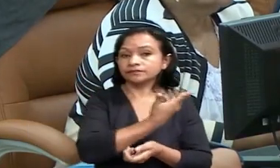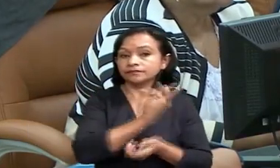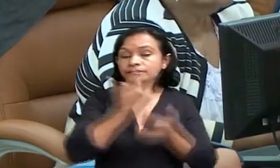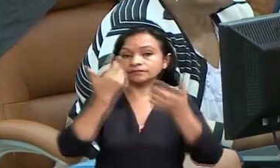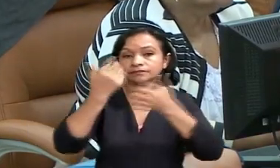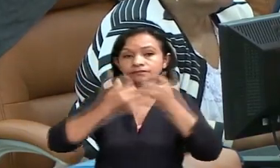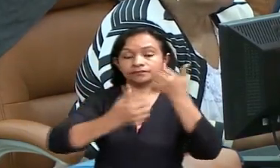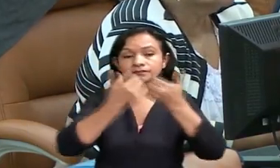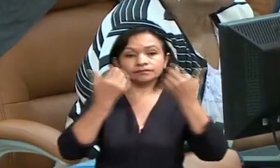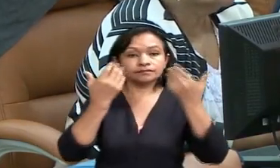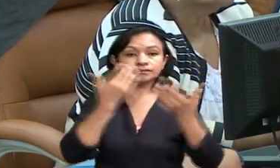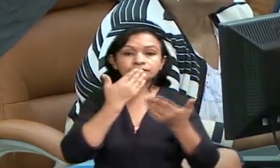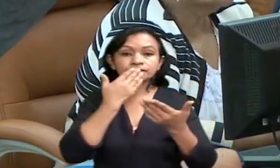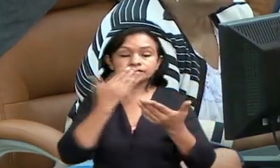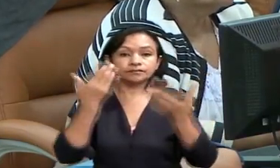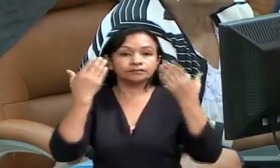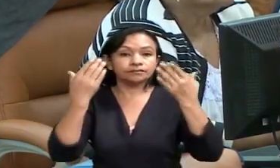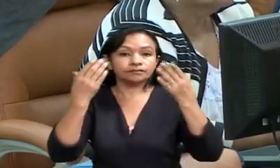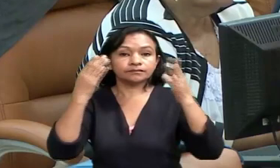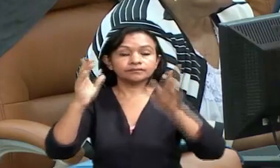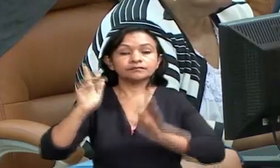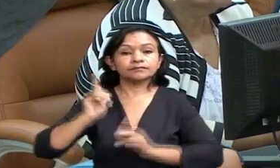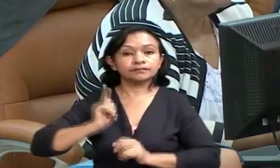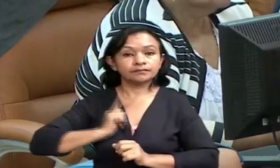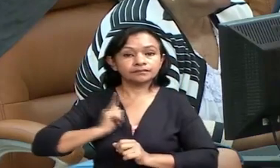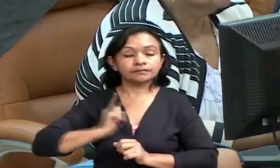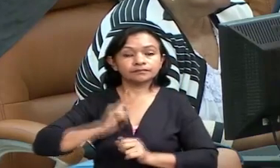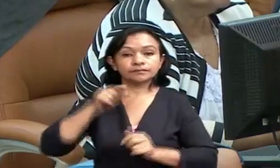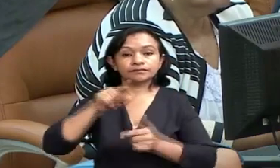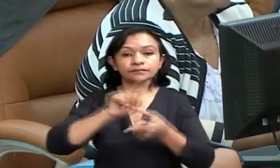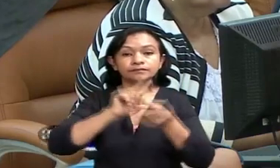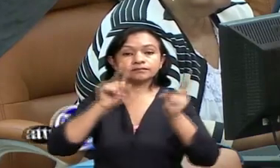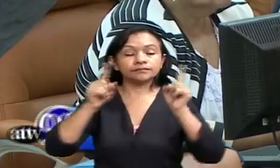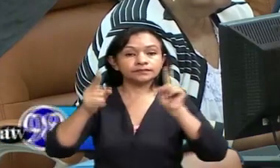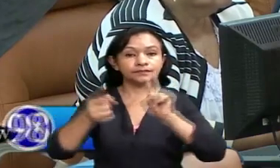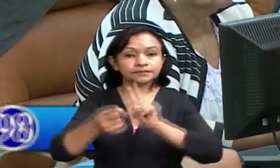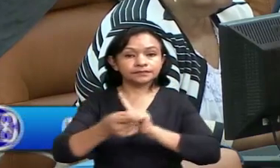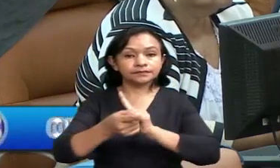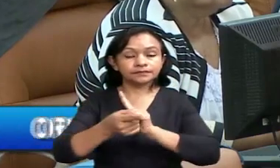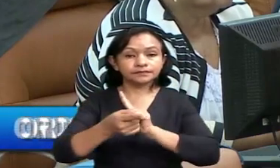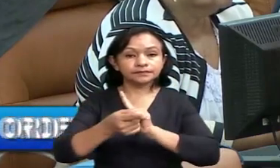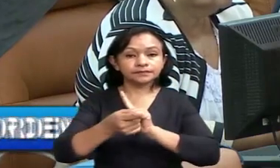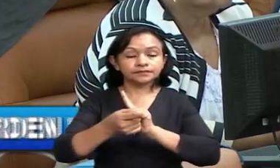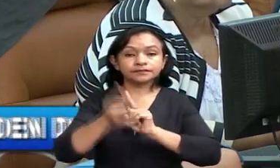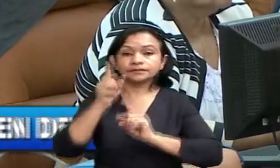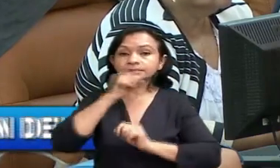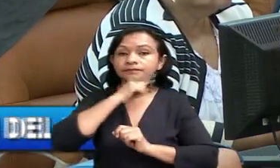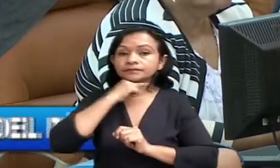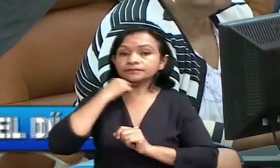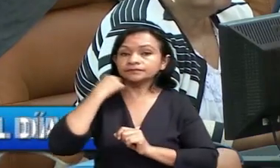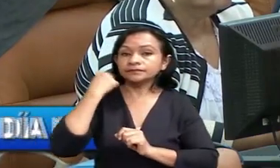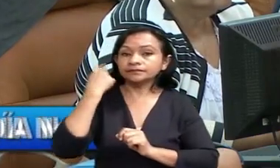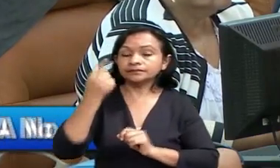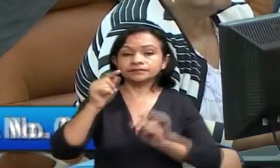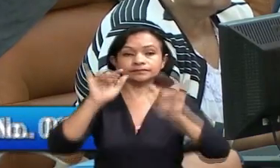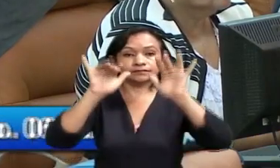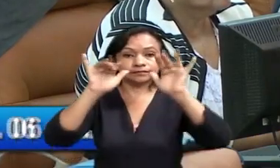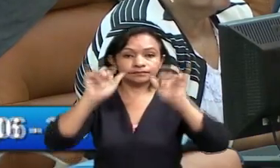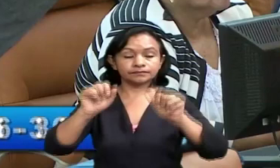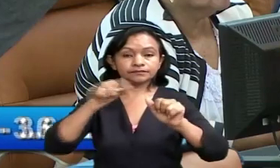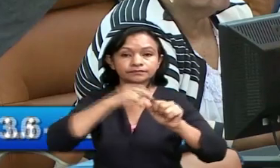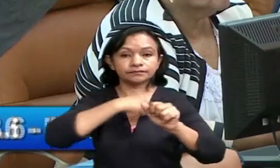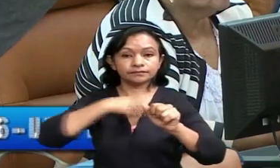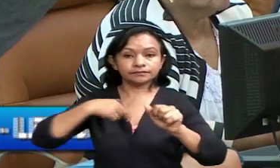efectos positivos que trae esta reforma y que efectivamente ya se le ha